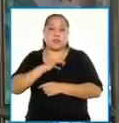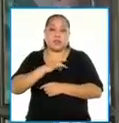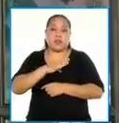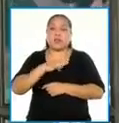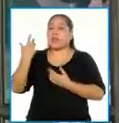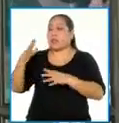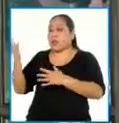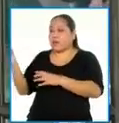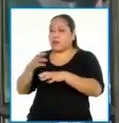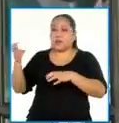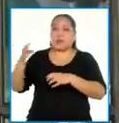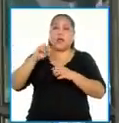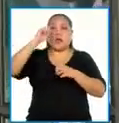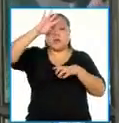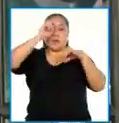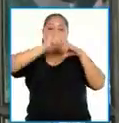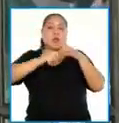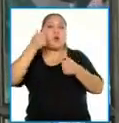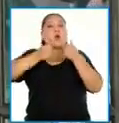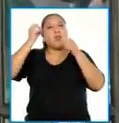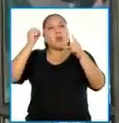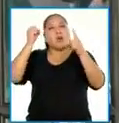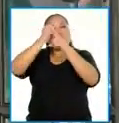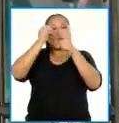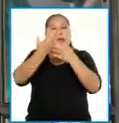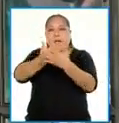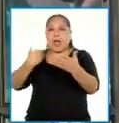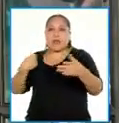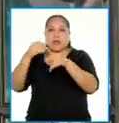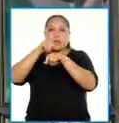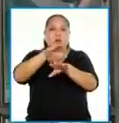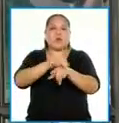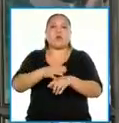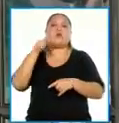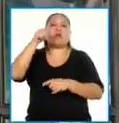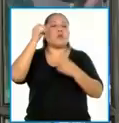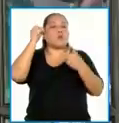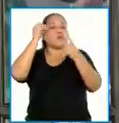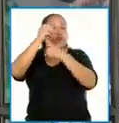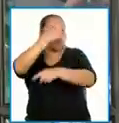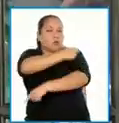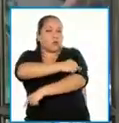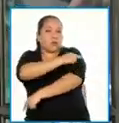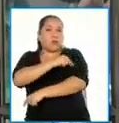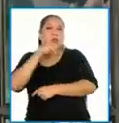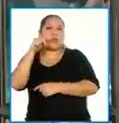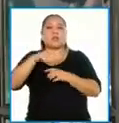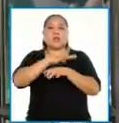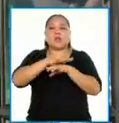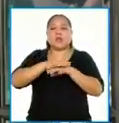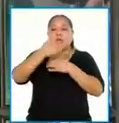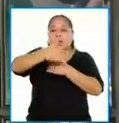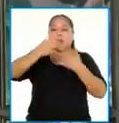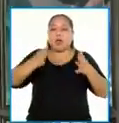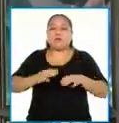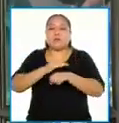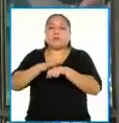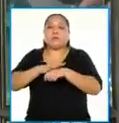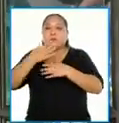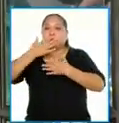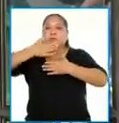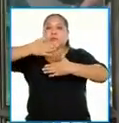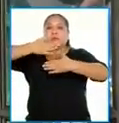las mineras que van a importarse. ¿Cuál es la meta en el gobierno antes de julio respecto a los hospitales y las plantas de oxígeno? Es decir, el total de hospitales,